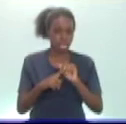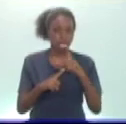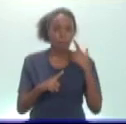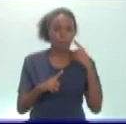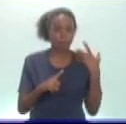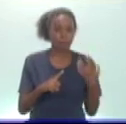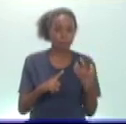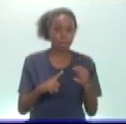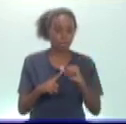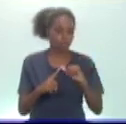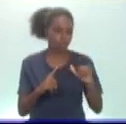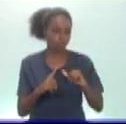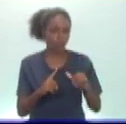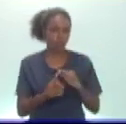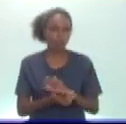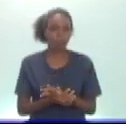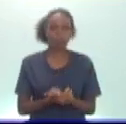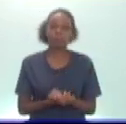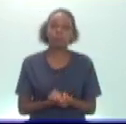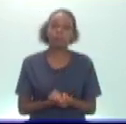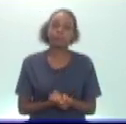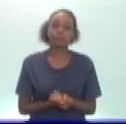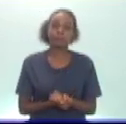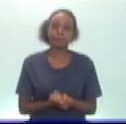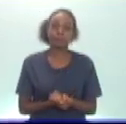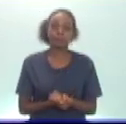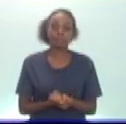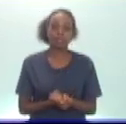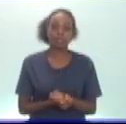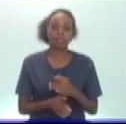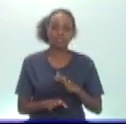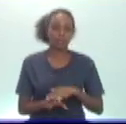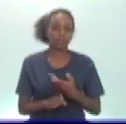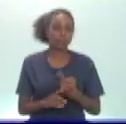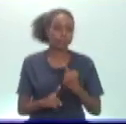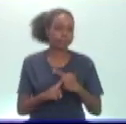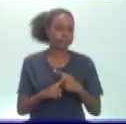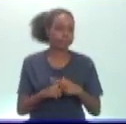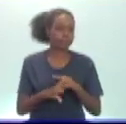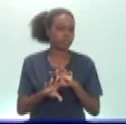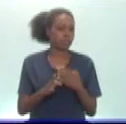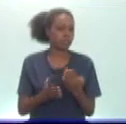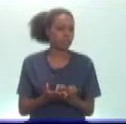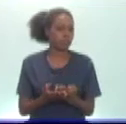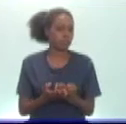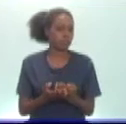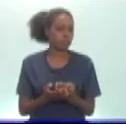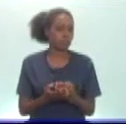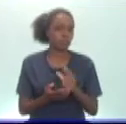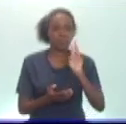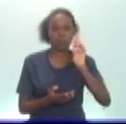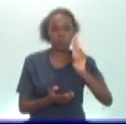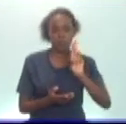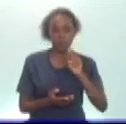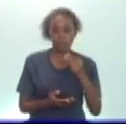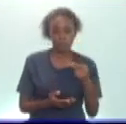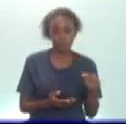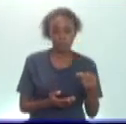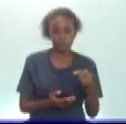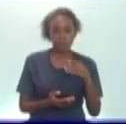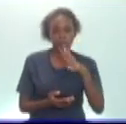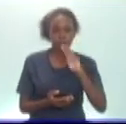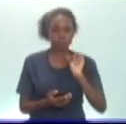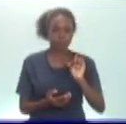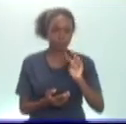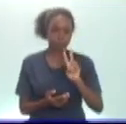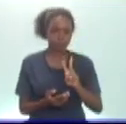importante que lo respete. Bueno, después de multiplicar este primer producto parcial, pasamos a multiplicar por las unidades. 4 por 2,